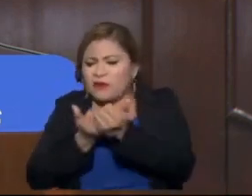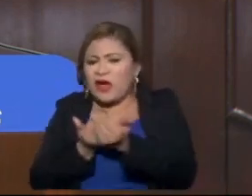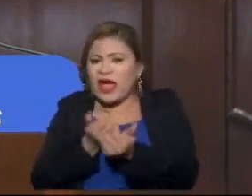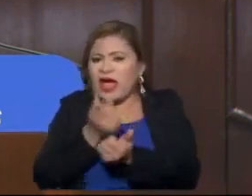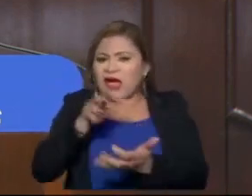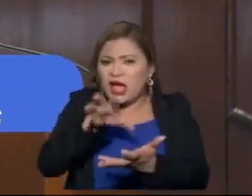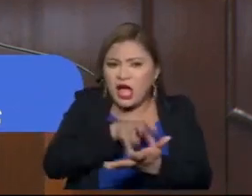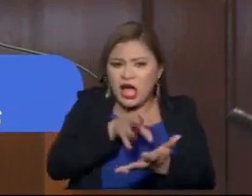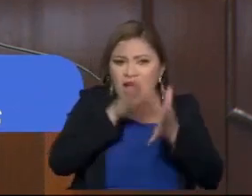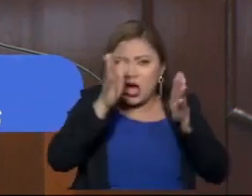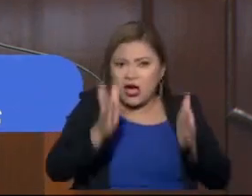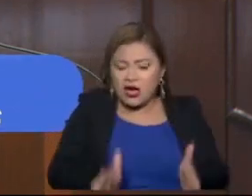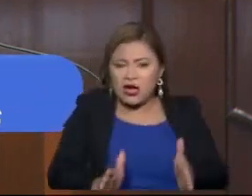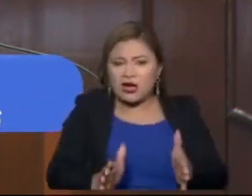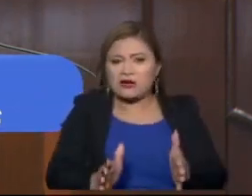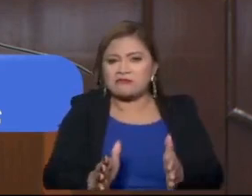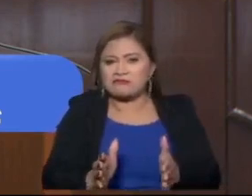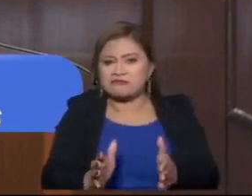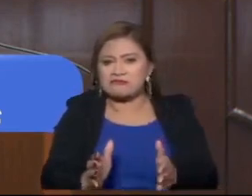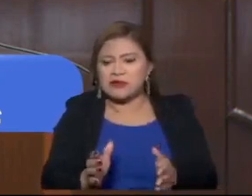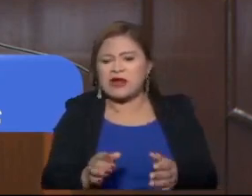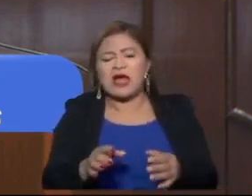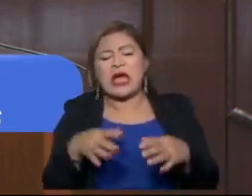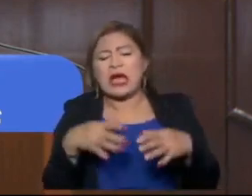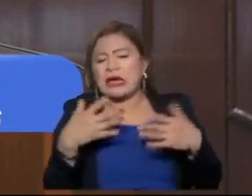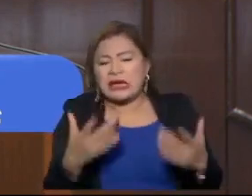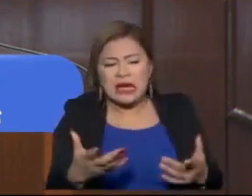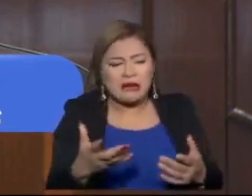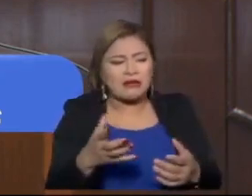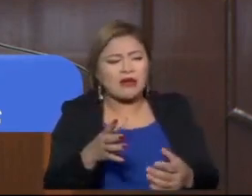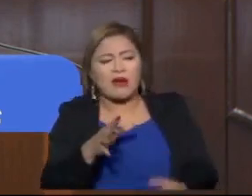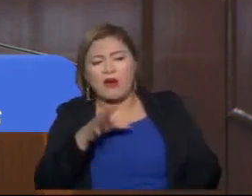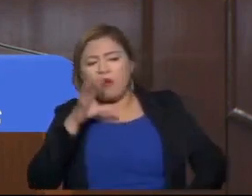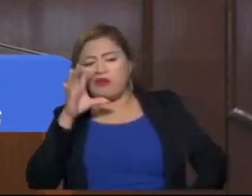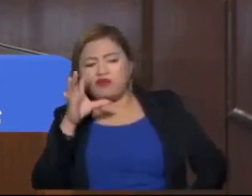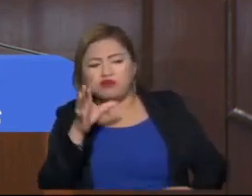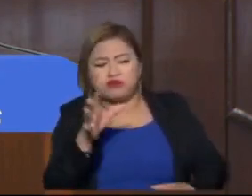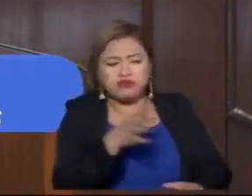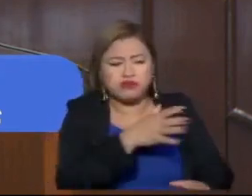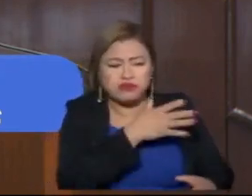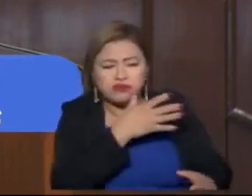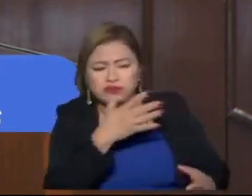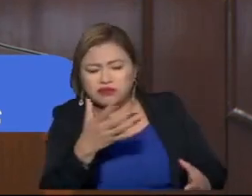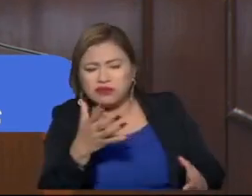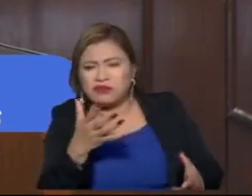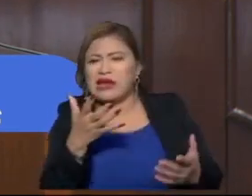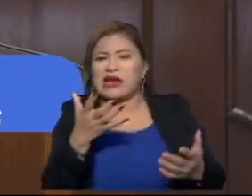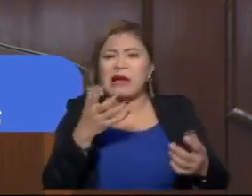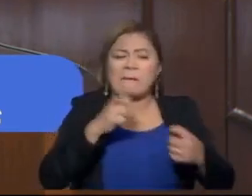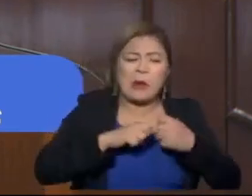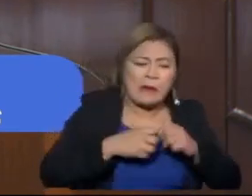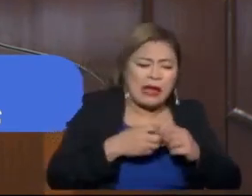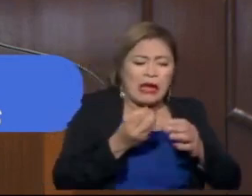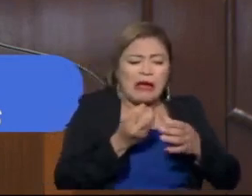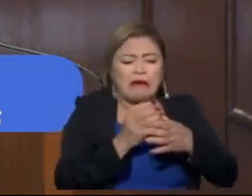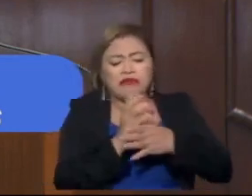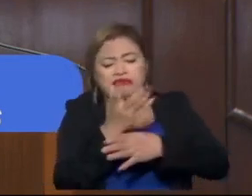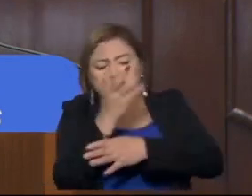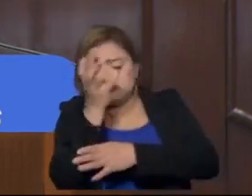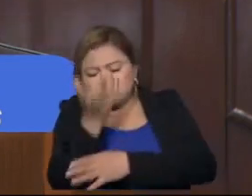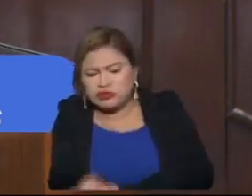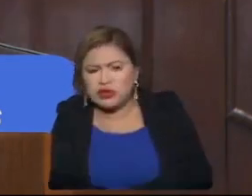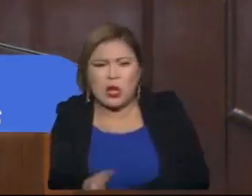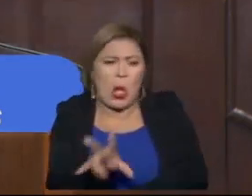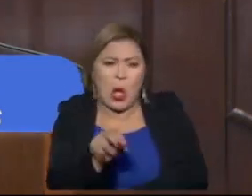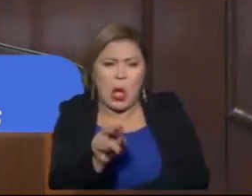agropecuarios para hacer frente a los fenómenos del Niño, que según se pronostica, serán severos